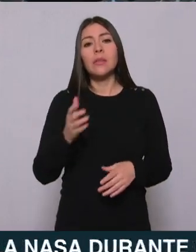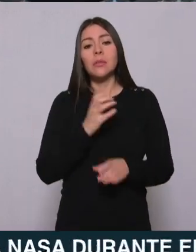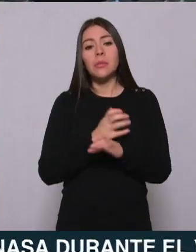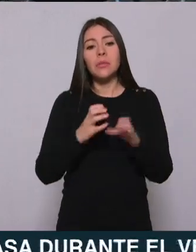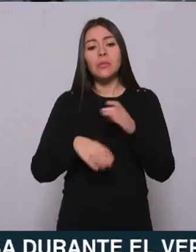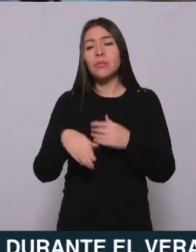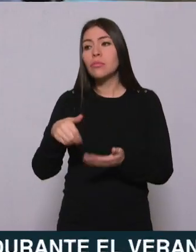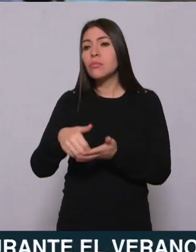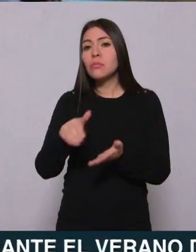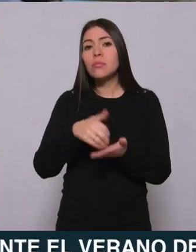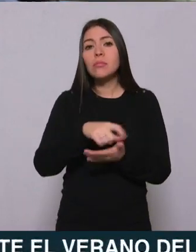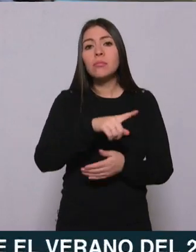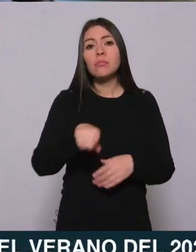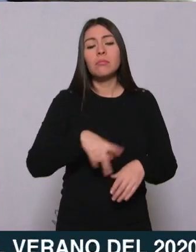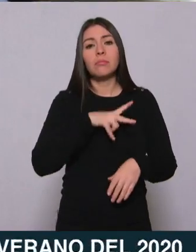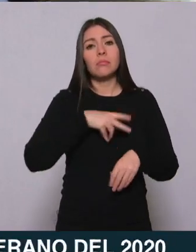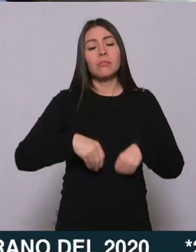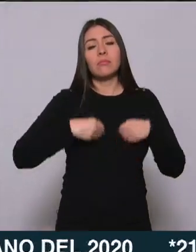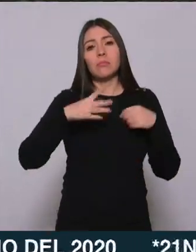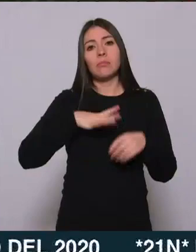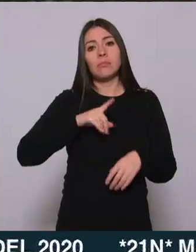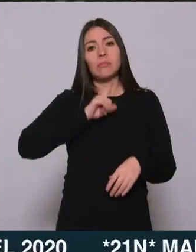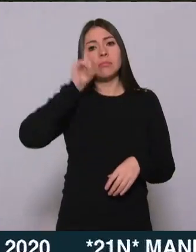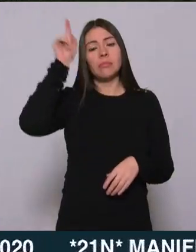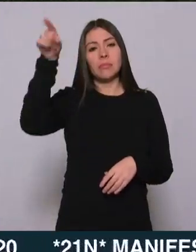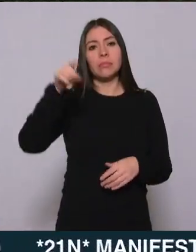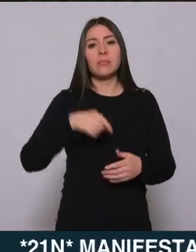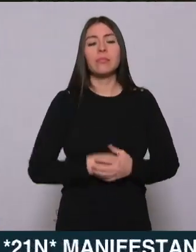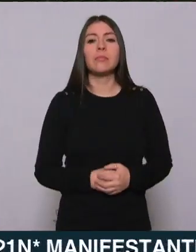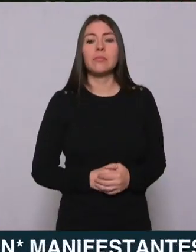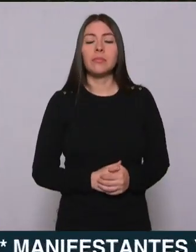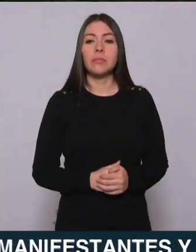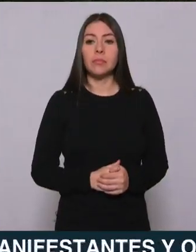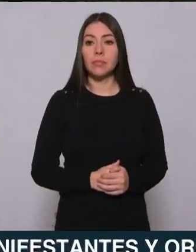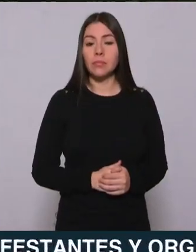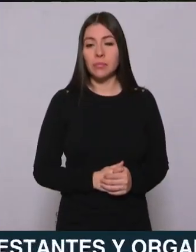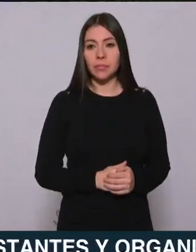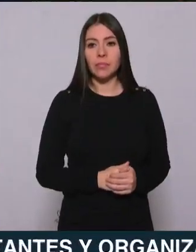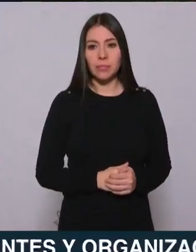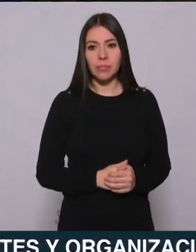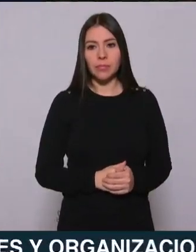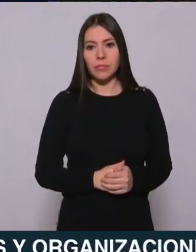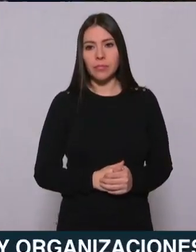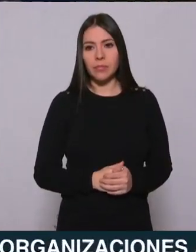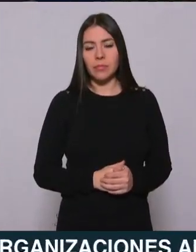vida está allá. Con imágenes de Manuel Hernández, Víctor Diego, 21 Noticias.